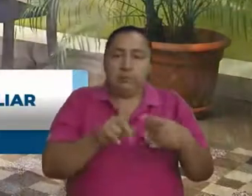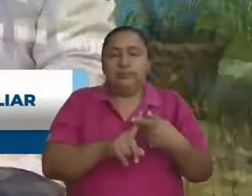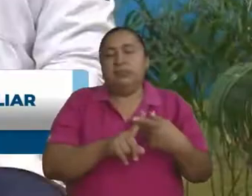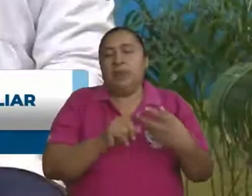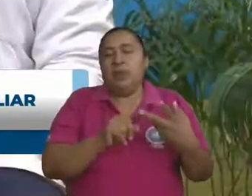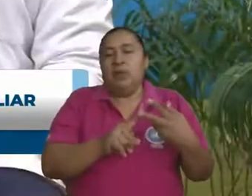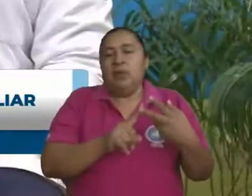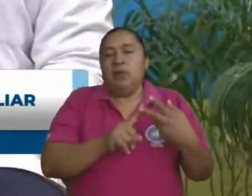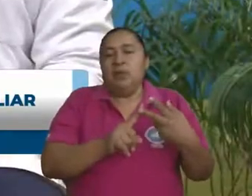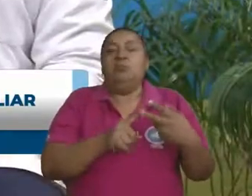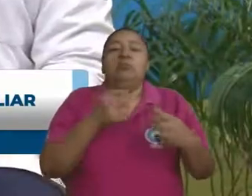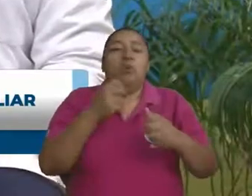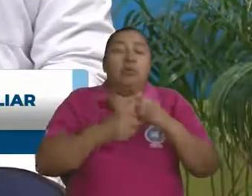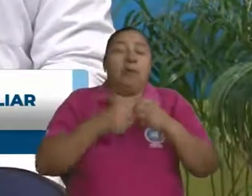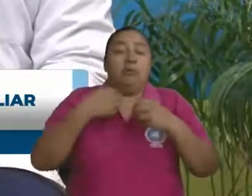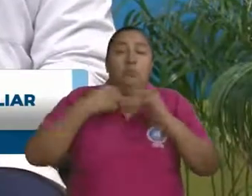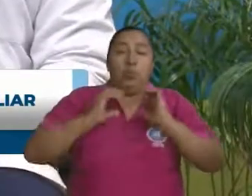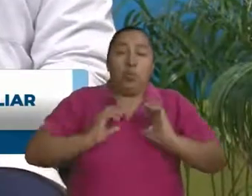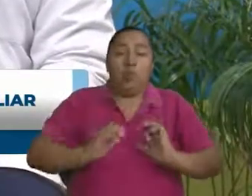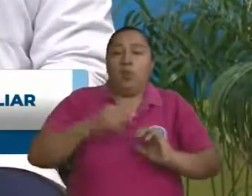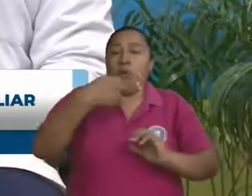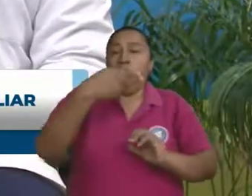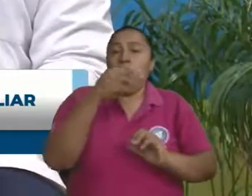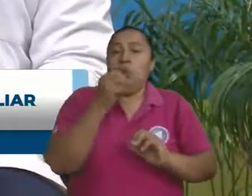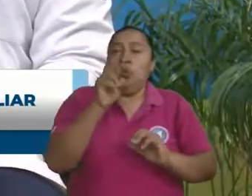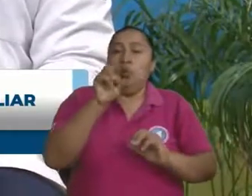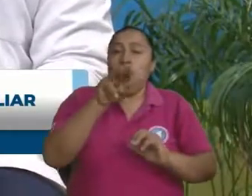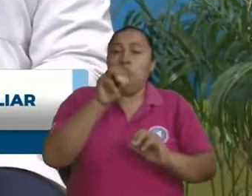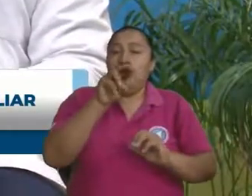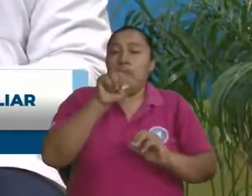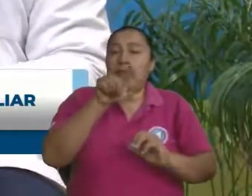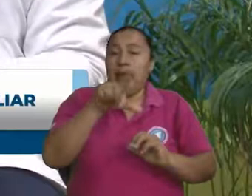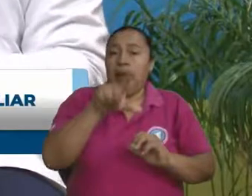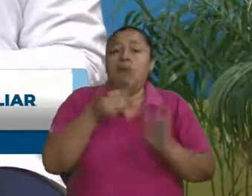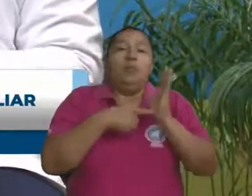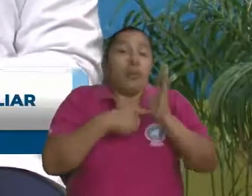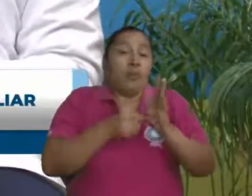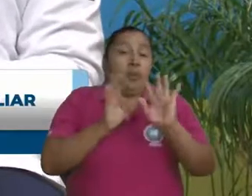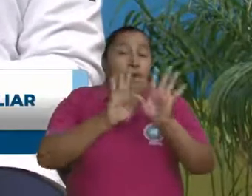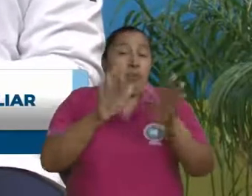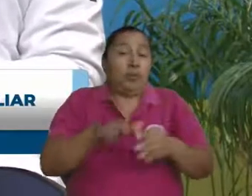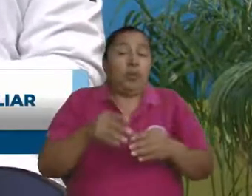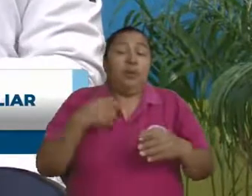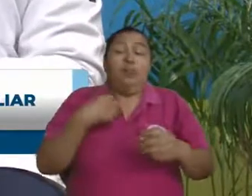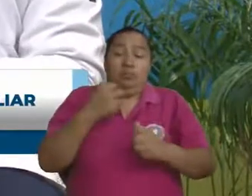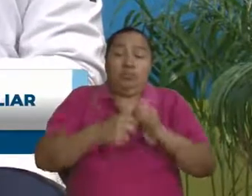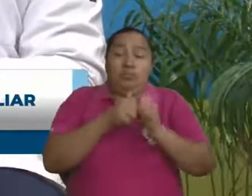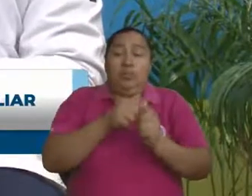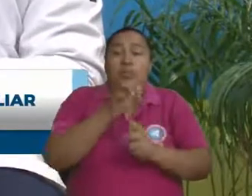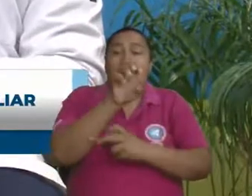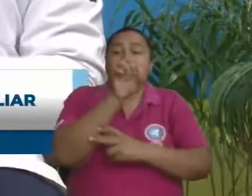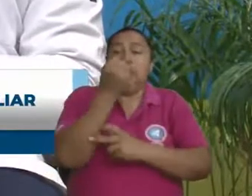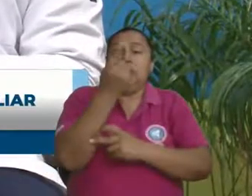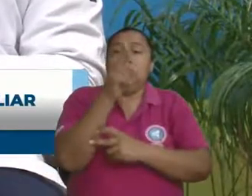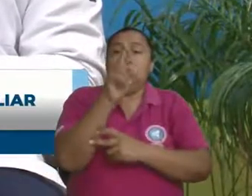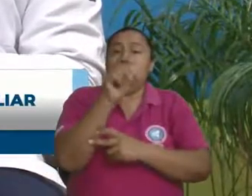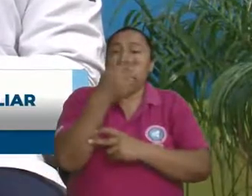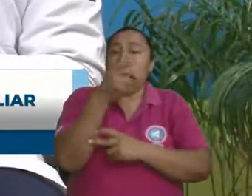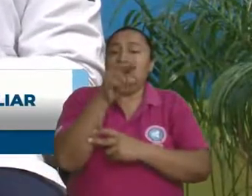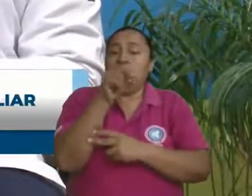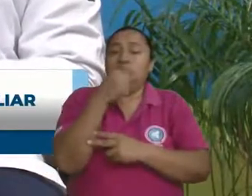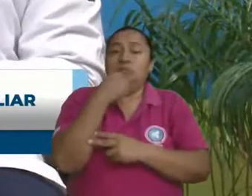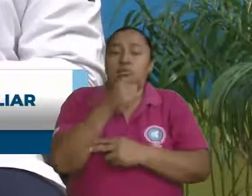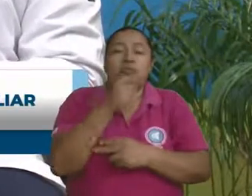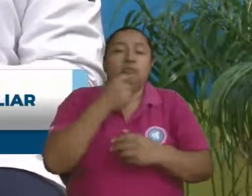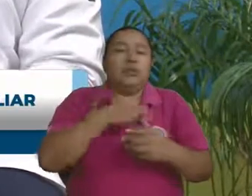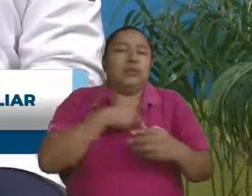influyen factores hormonales en el caso de la mujer. Se supone que la mujer, por el efecto de los estrógenos, tiene una predilección mayor